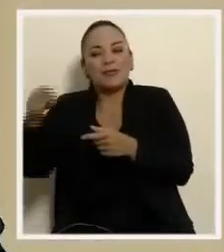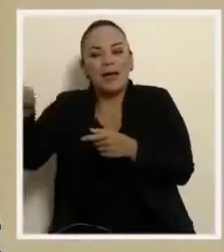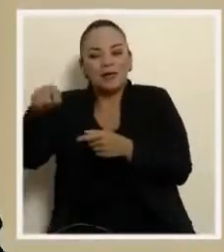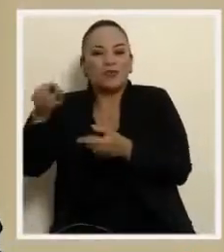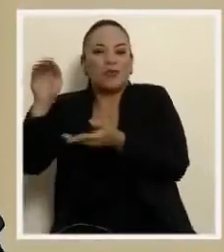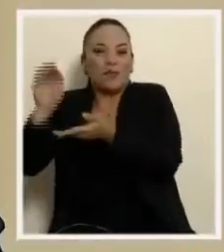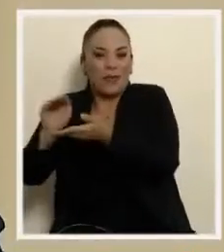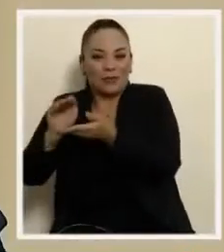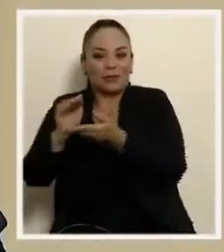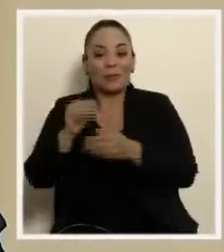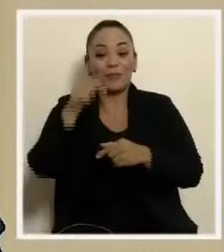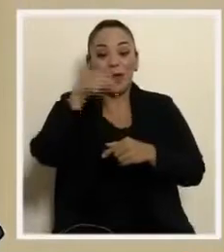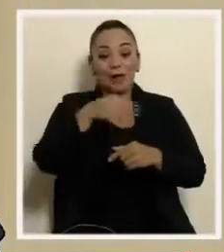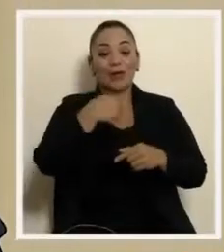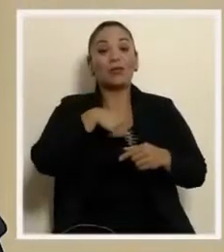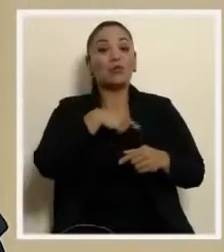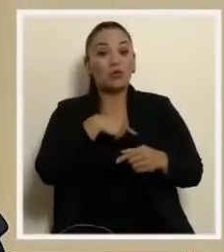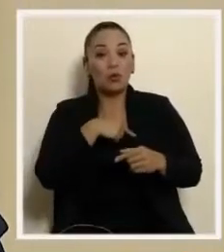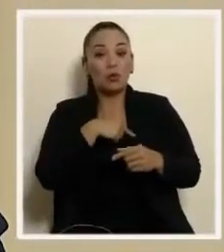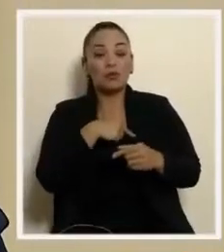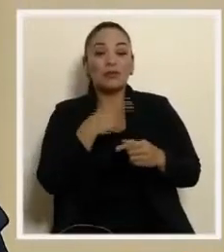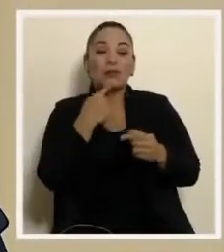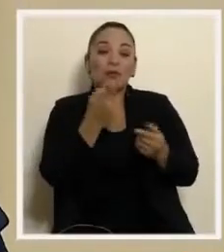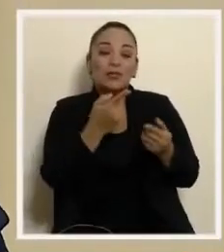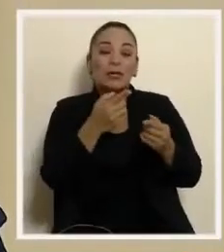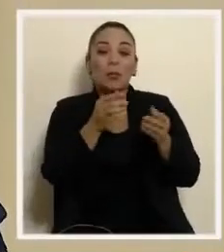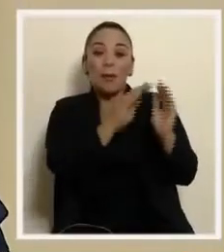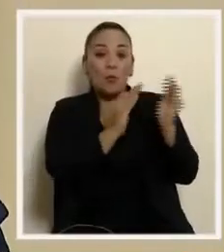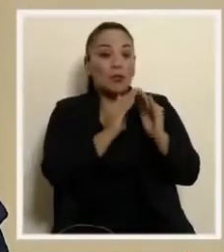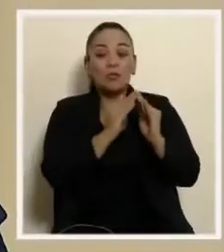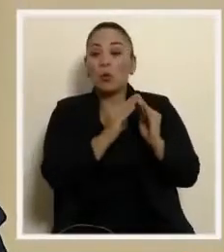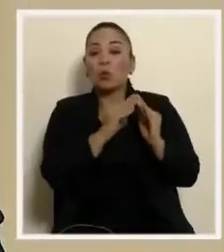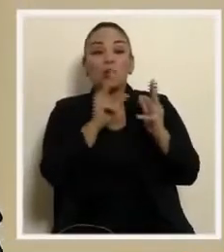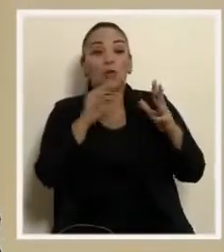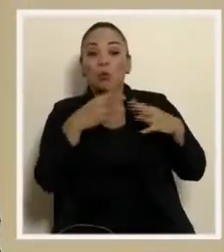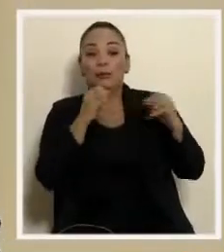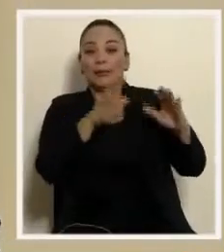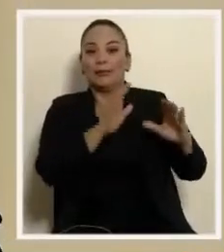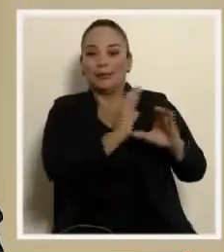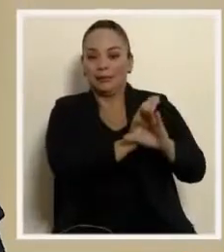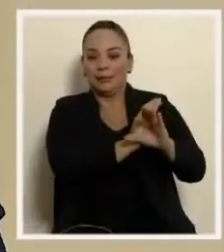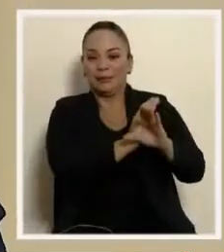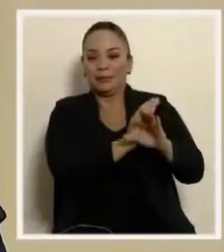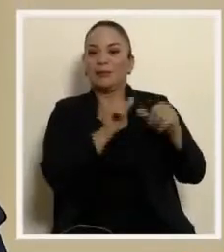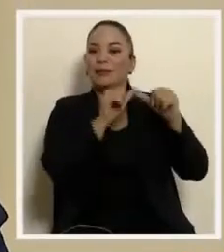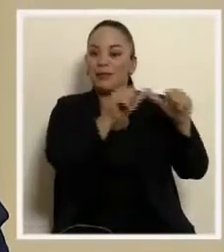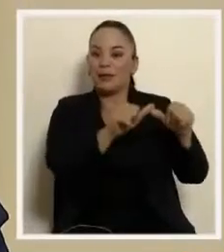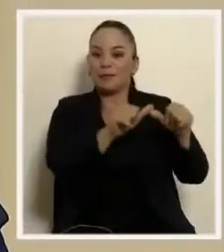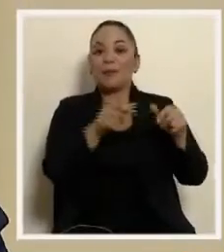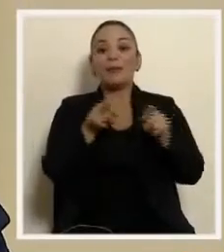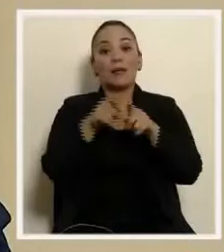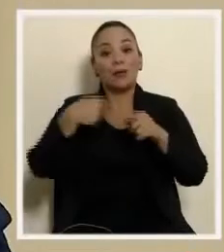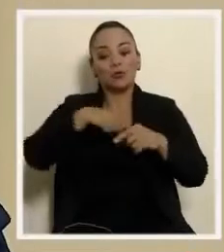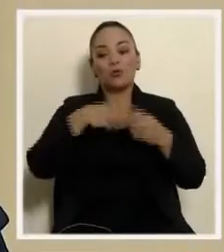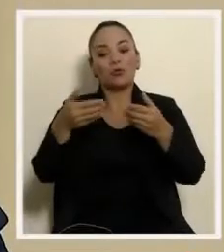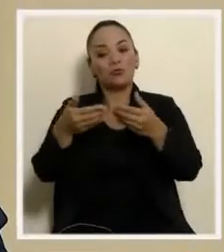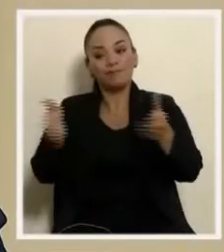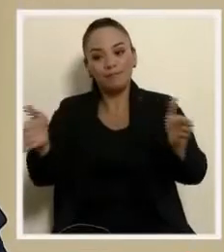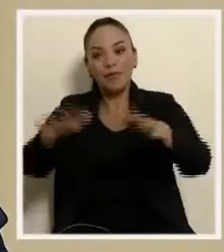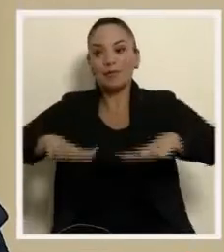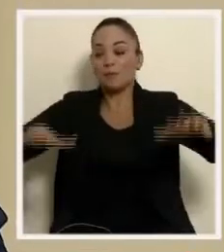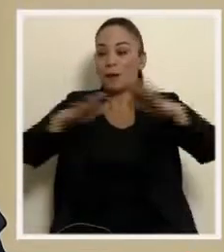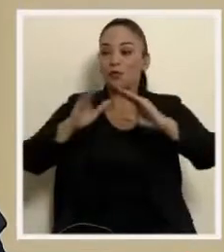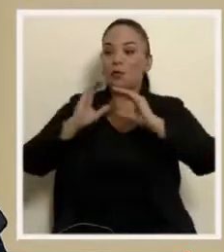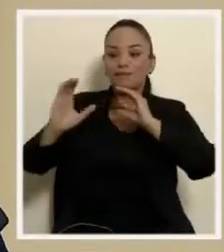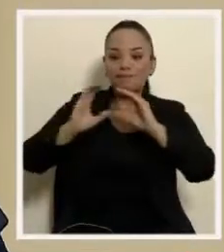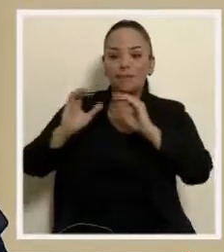estamos apelando a la población a que no bajemos la guardia y también estamos habilitando los espacios para conversar con los diferentes